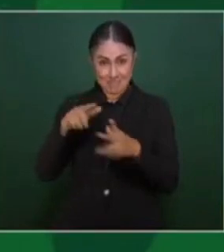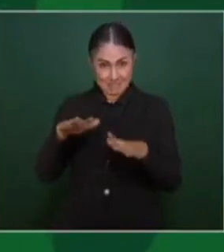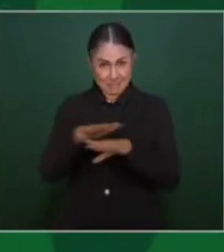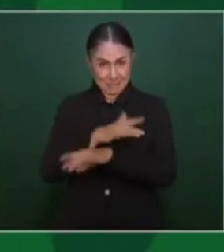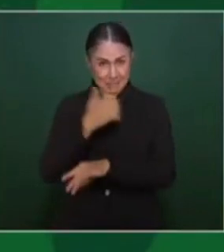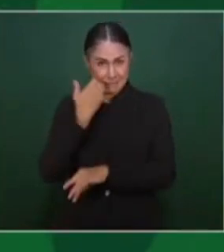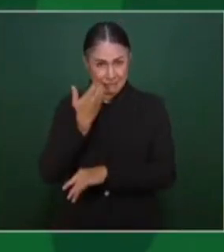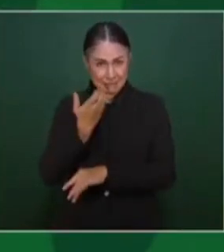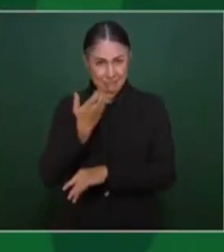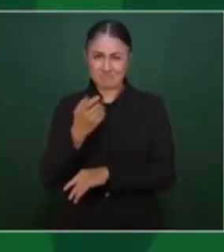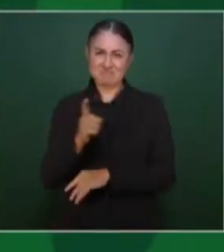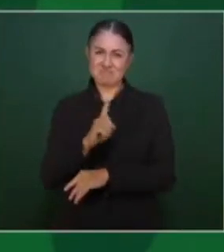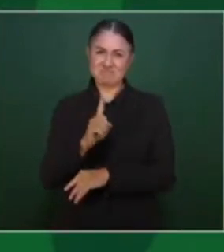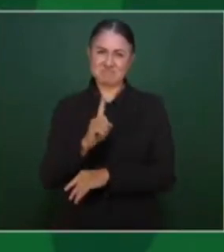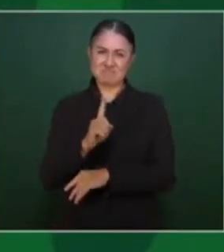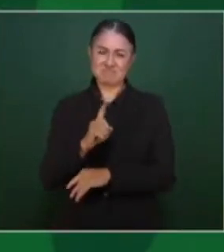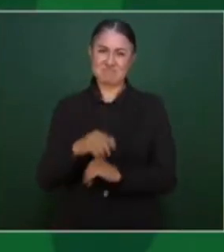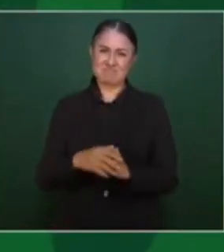No